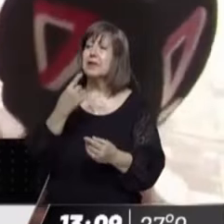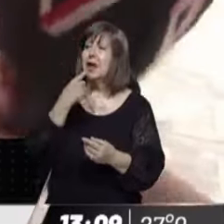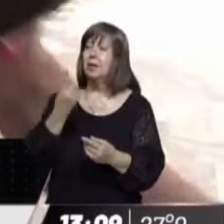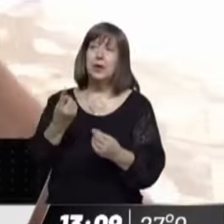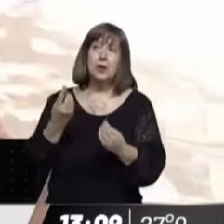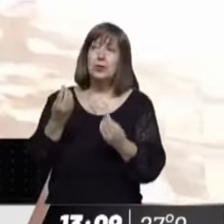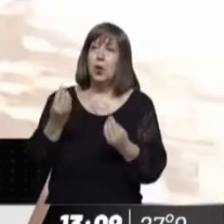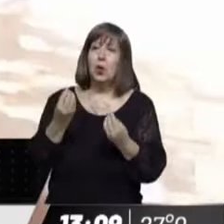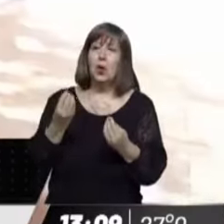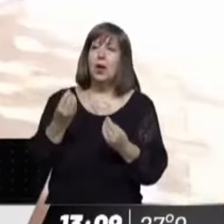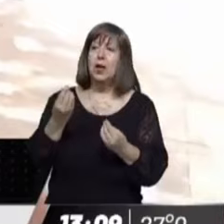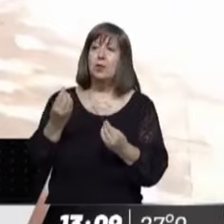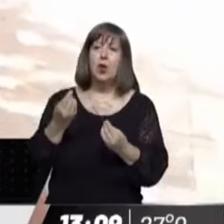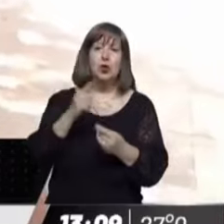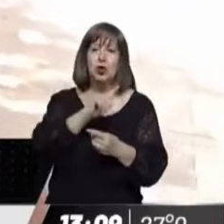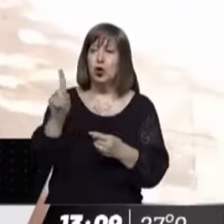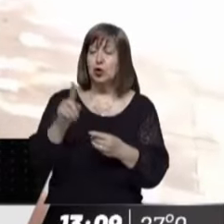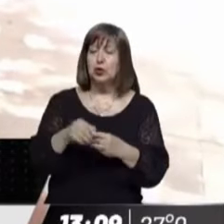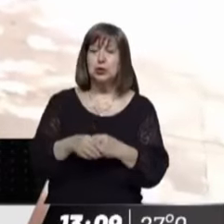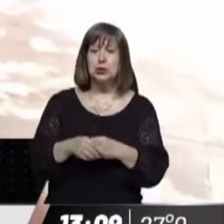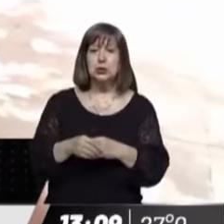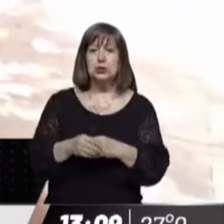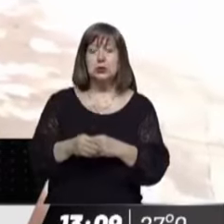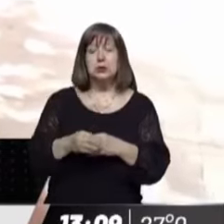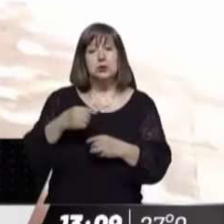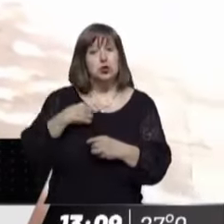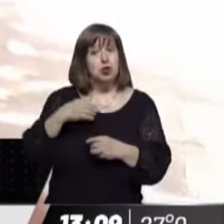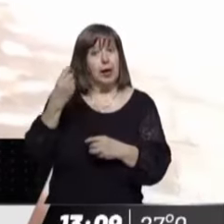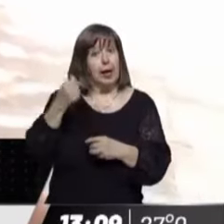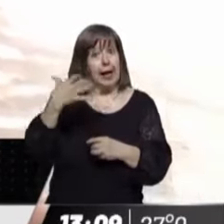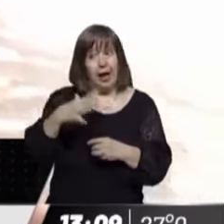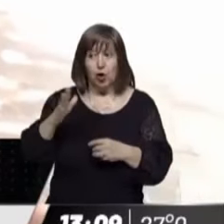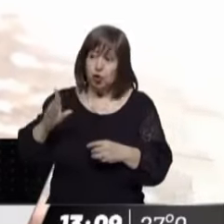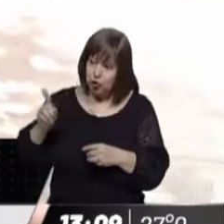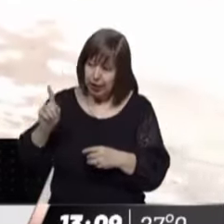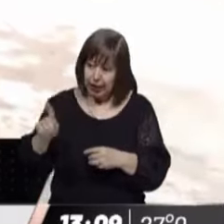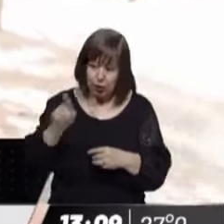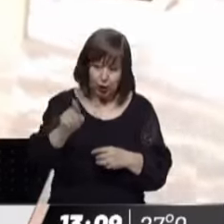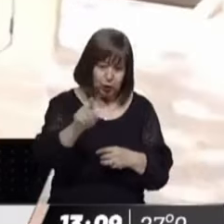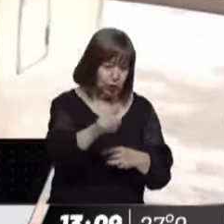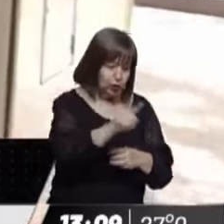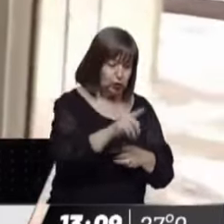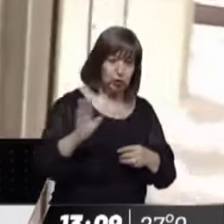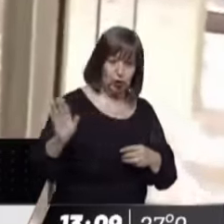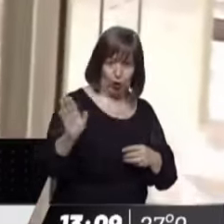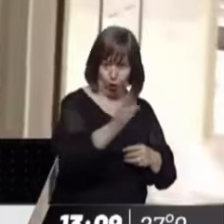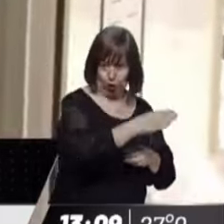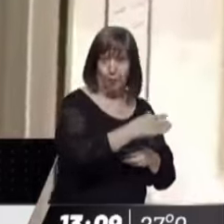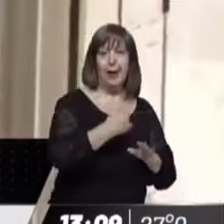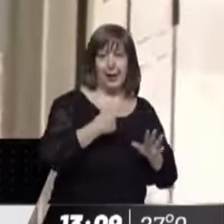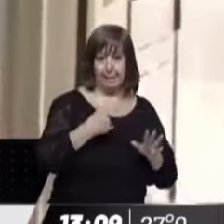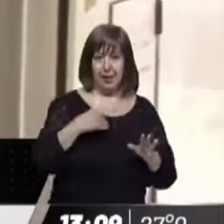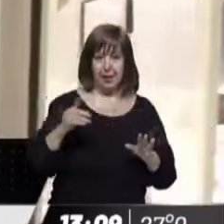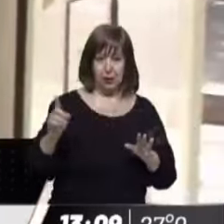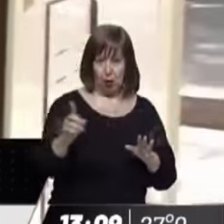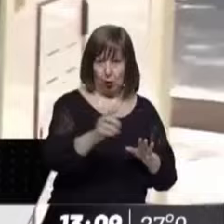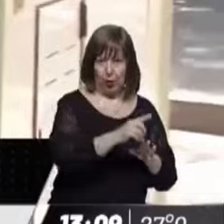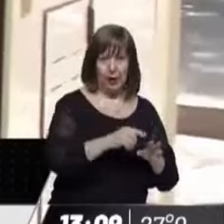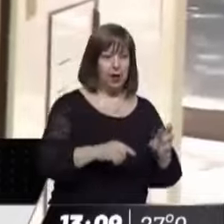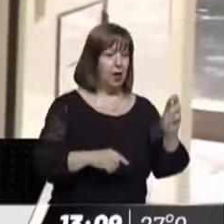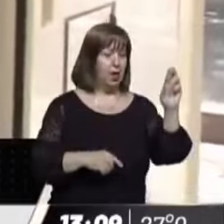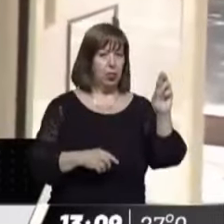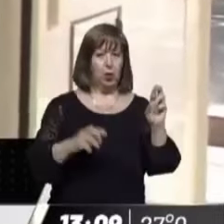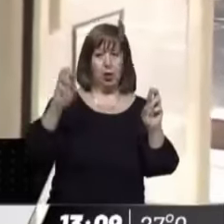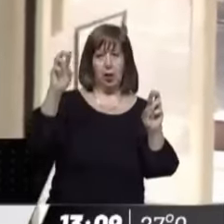Todo. Todo está caro porque si bien hay recesión y te dicen que el dólar baja y todo, los precios no bajan, los precios cada vez